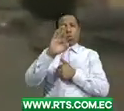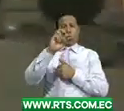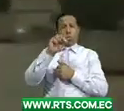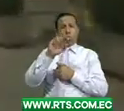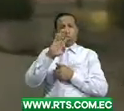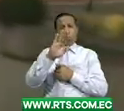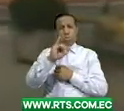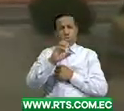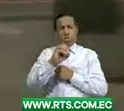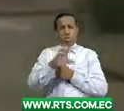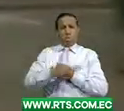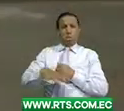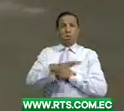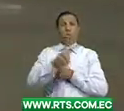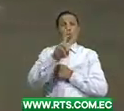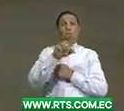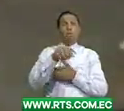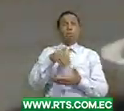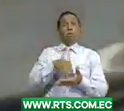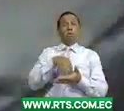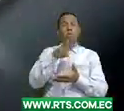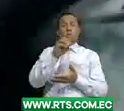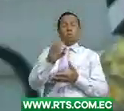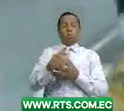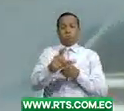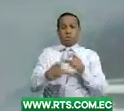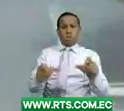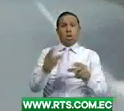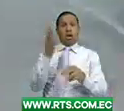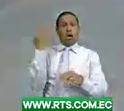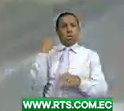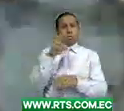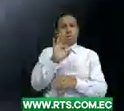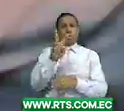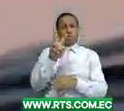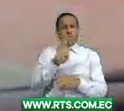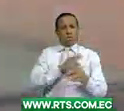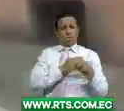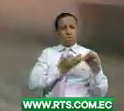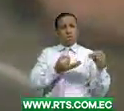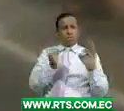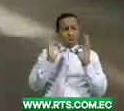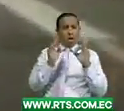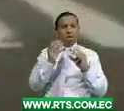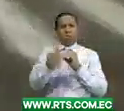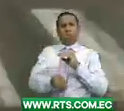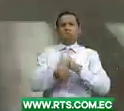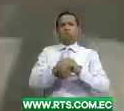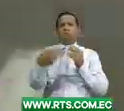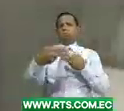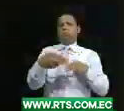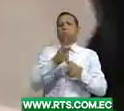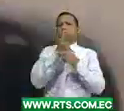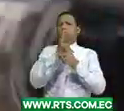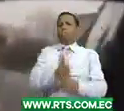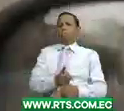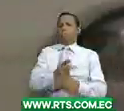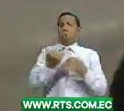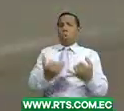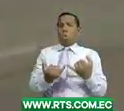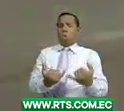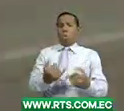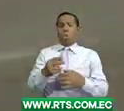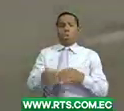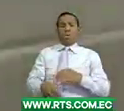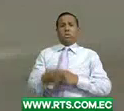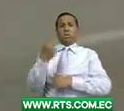2.300 habitantes se llevan en cuarentena desde el 24 de febrero. En su segundo día de aislamiento, la localidad parecía un pueblo fantasma.